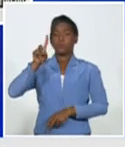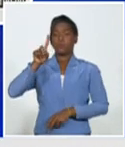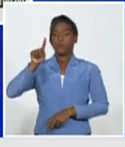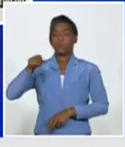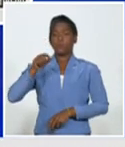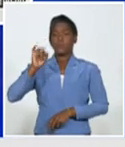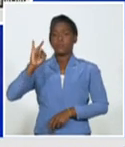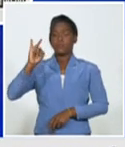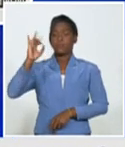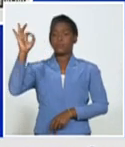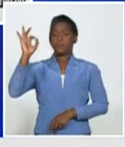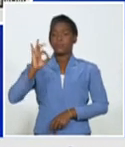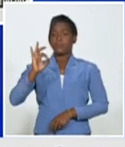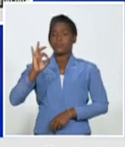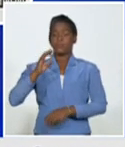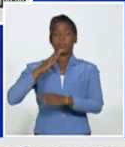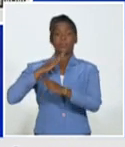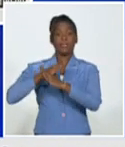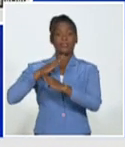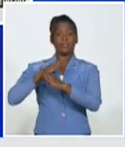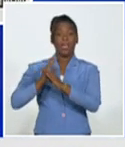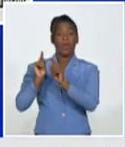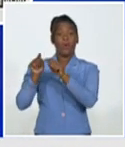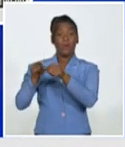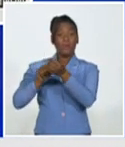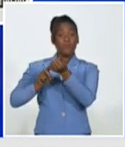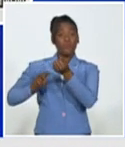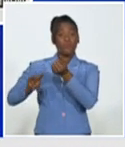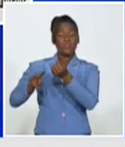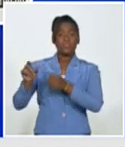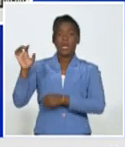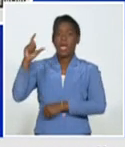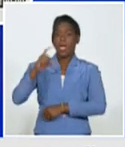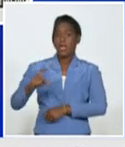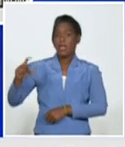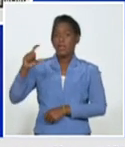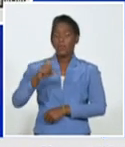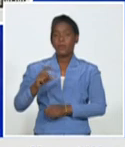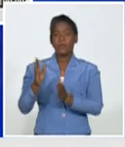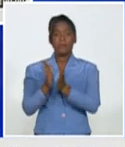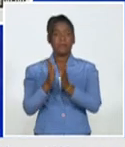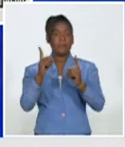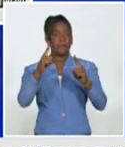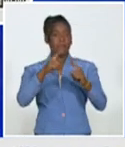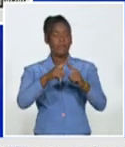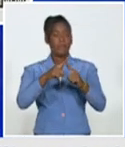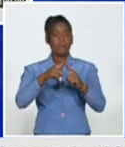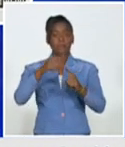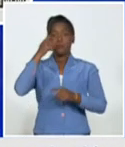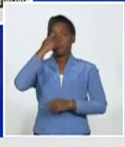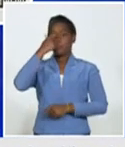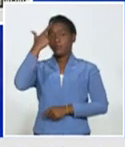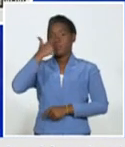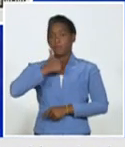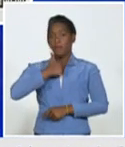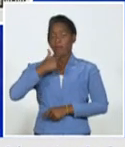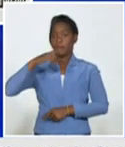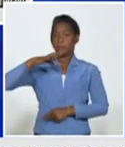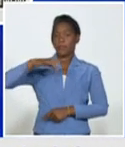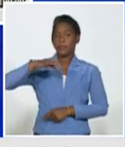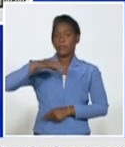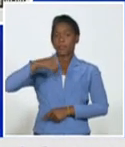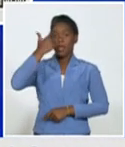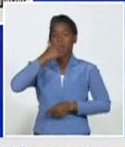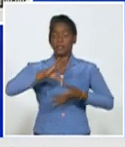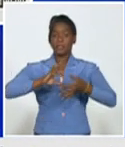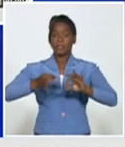41,7%, Santiago de Cuba, Camagüey, Matanzas, Ciego de Ávila, Pinar de Río, Artemisa,